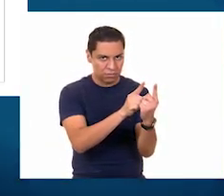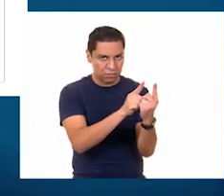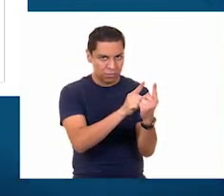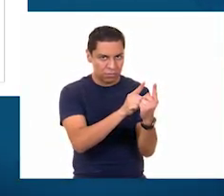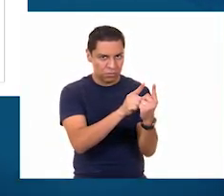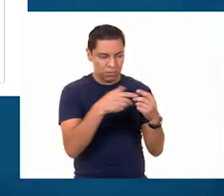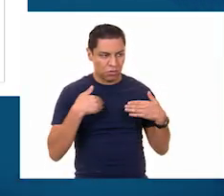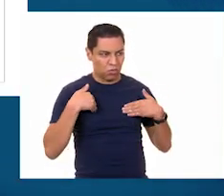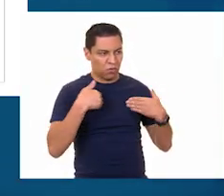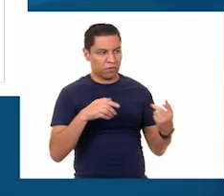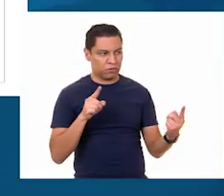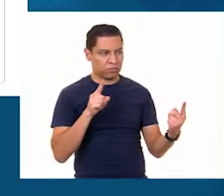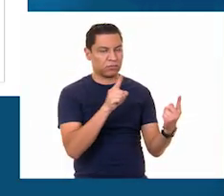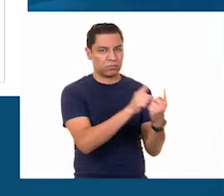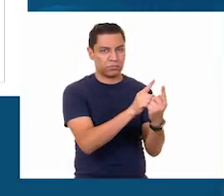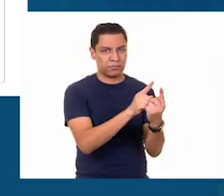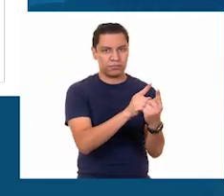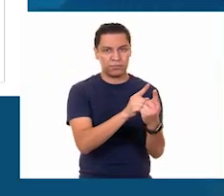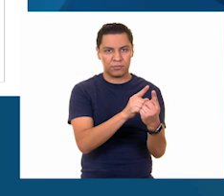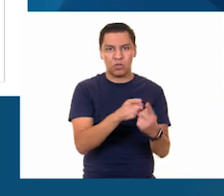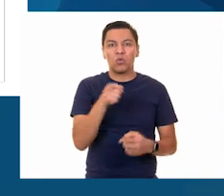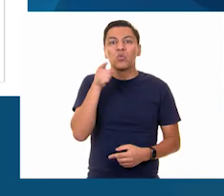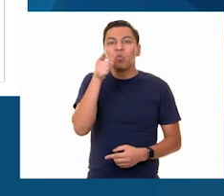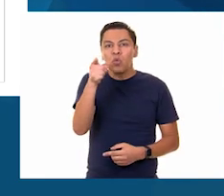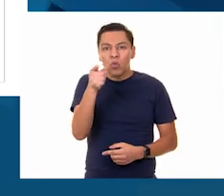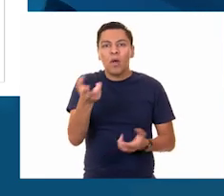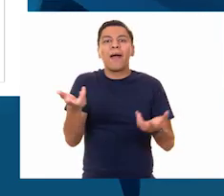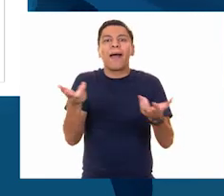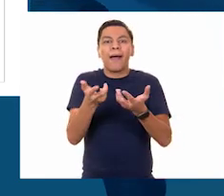cierto, también se les dan indicaciones en modo imperativo,